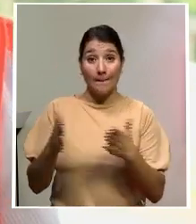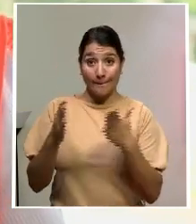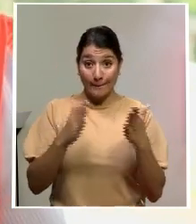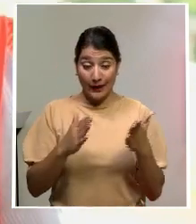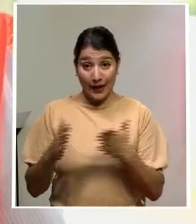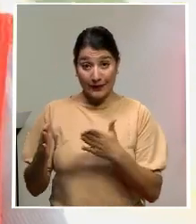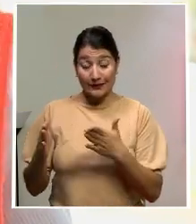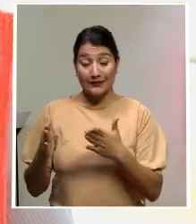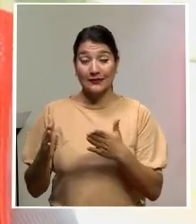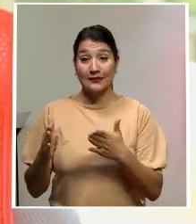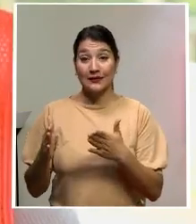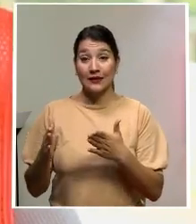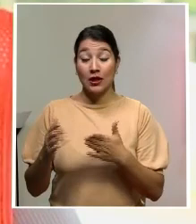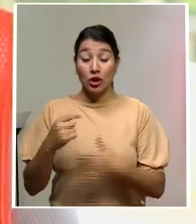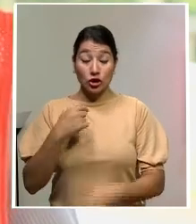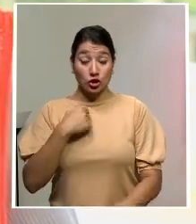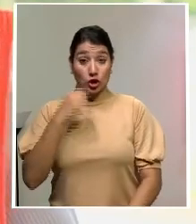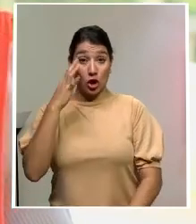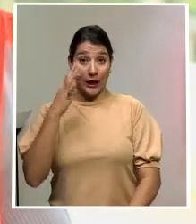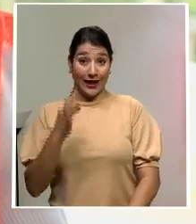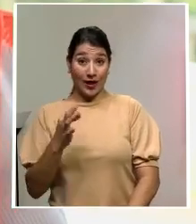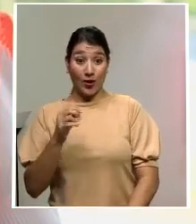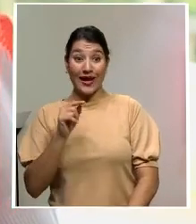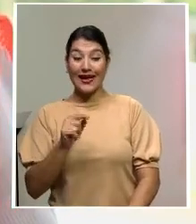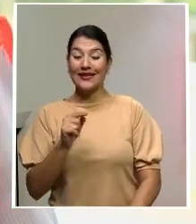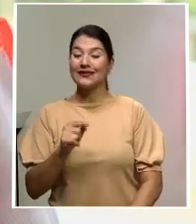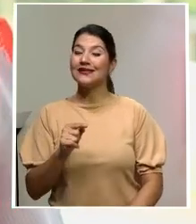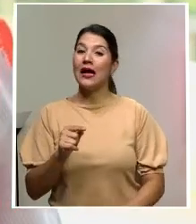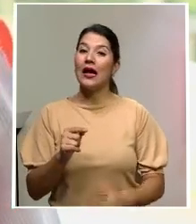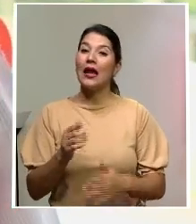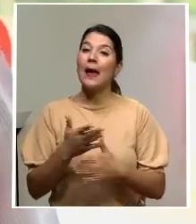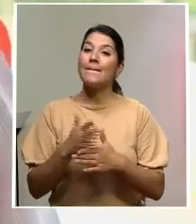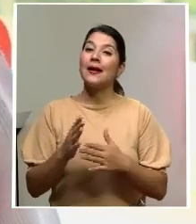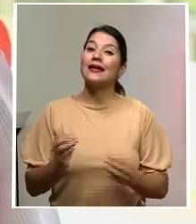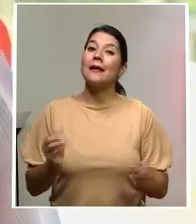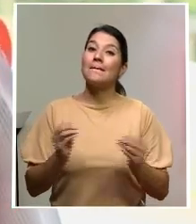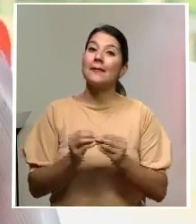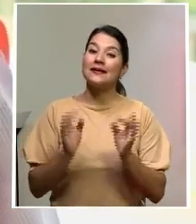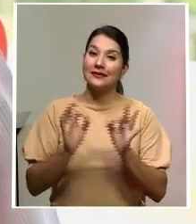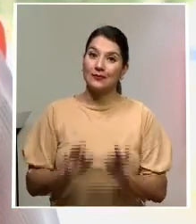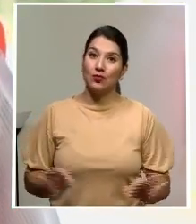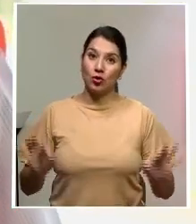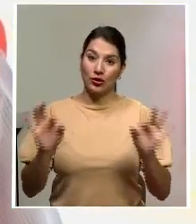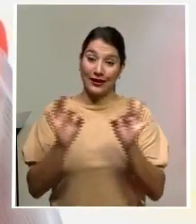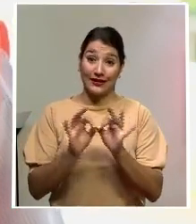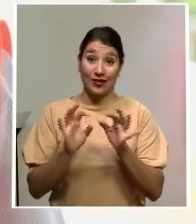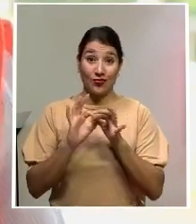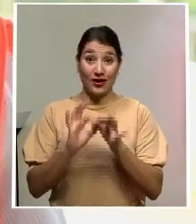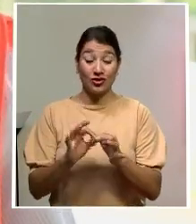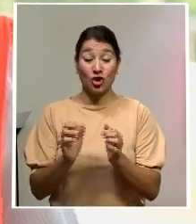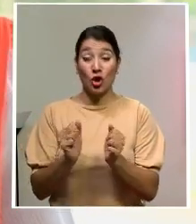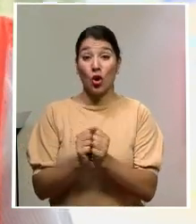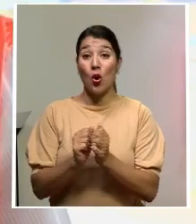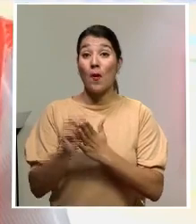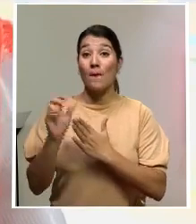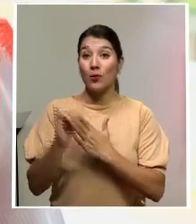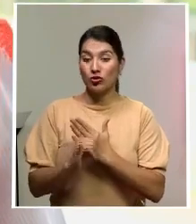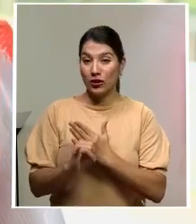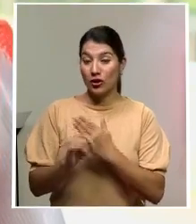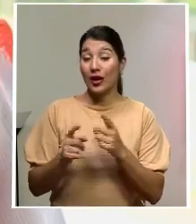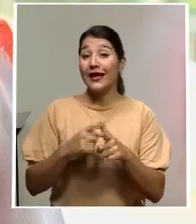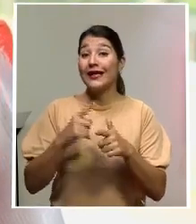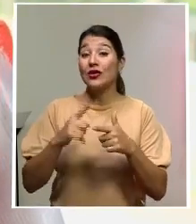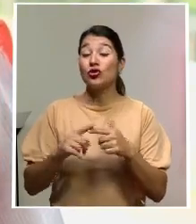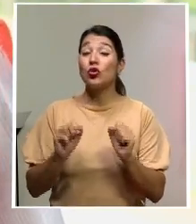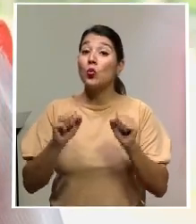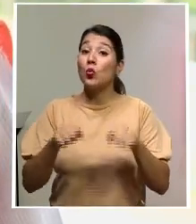que es la parte, creo yo, más trascendente de la sectorización, de manera que vamos a cumplir